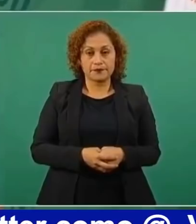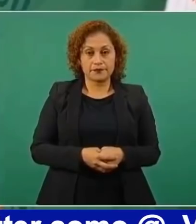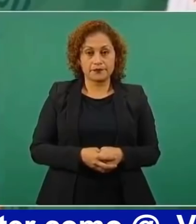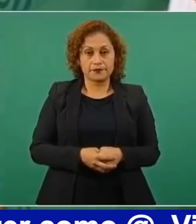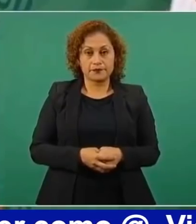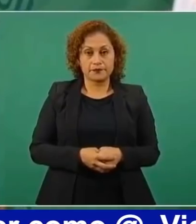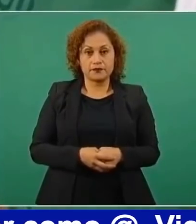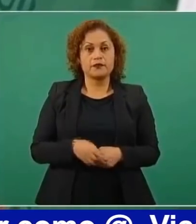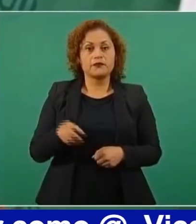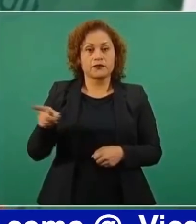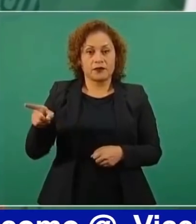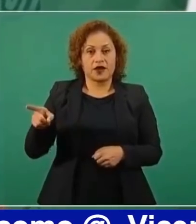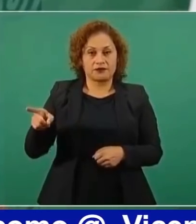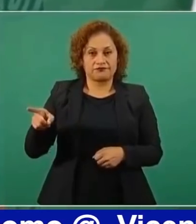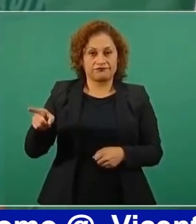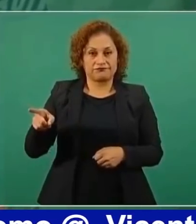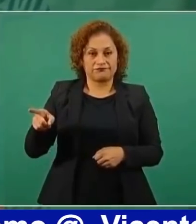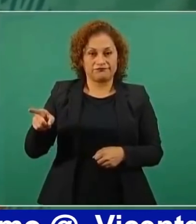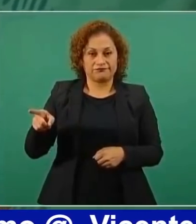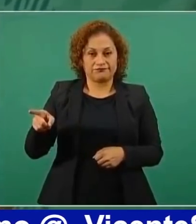El gobernador del Banco de México,